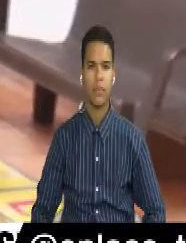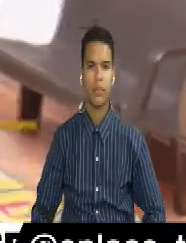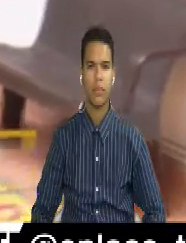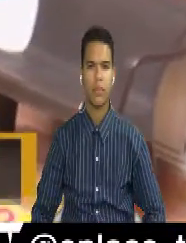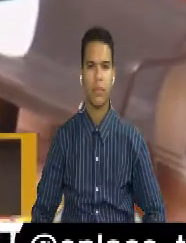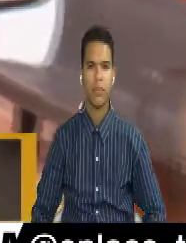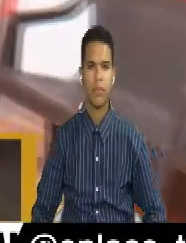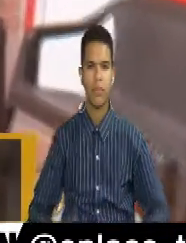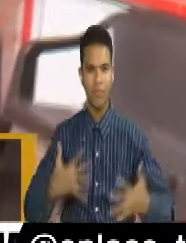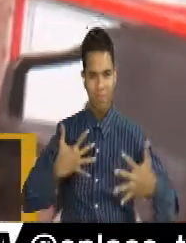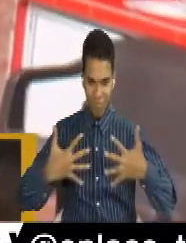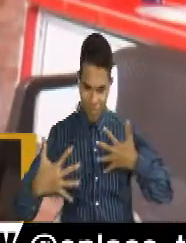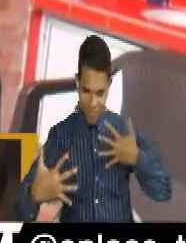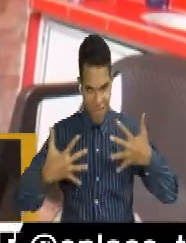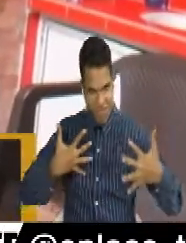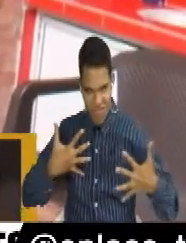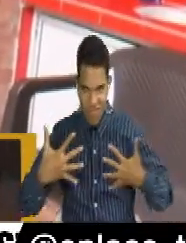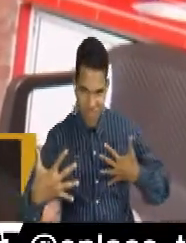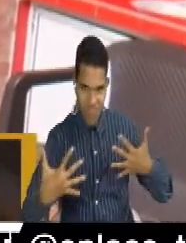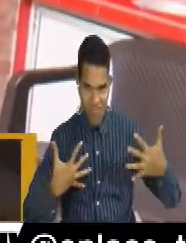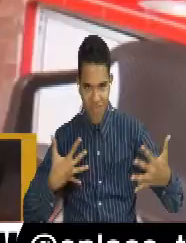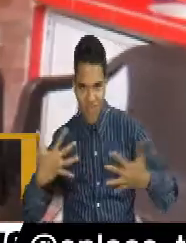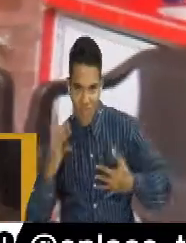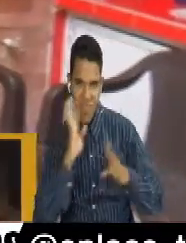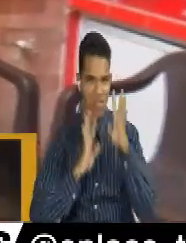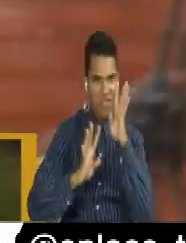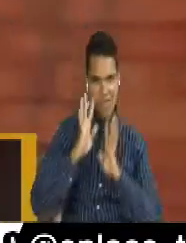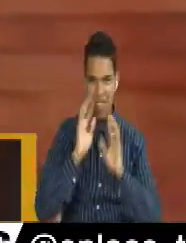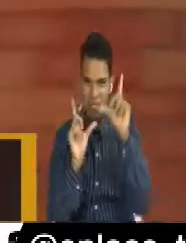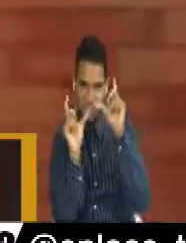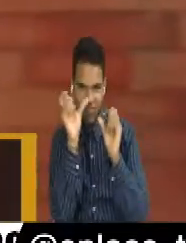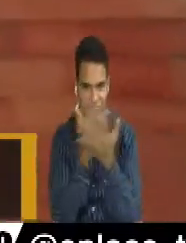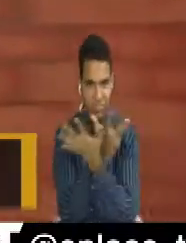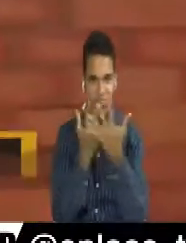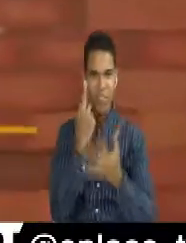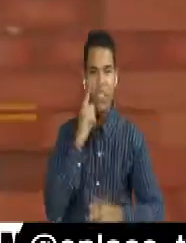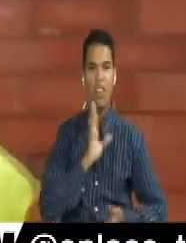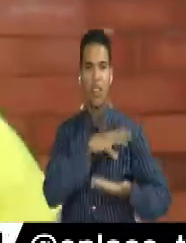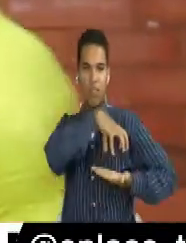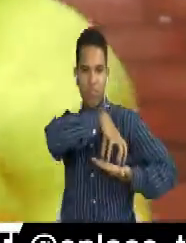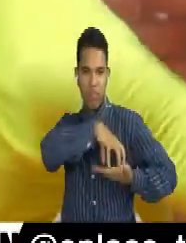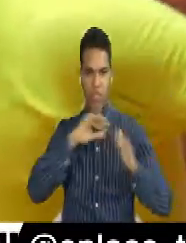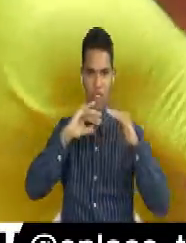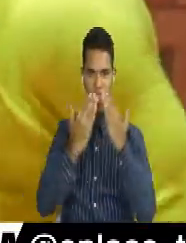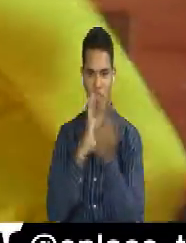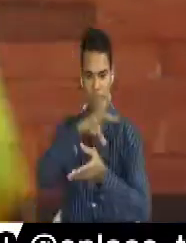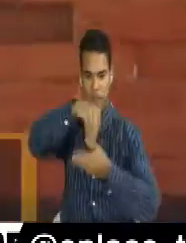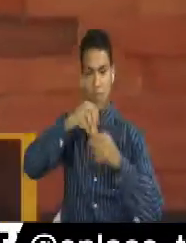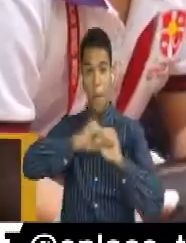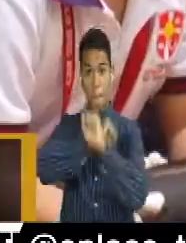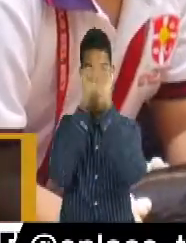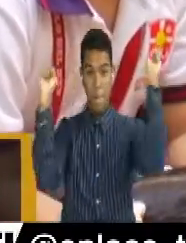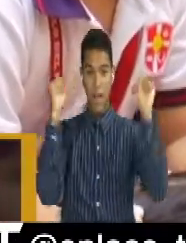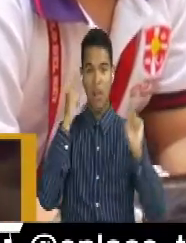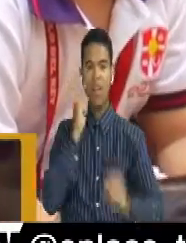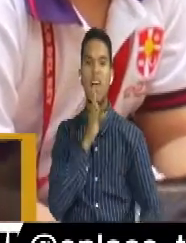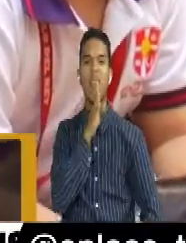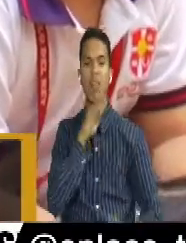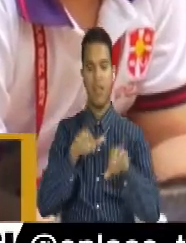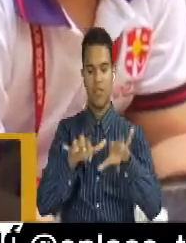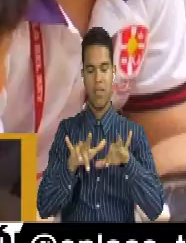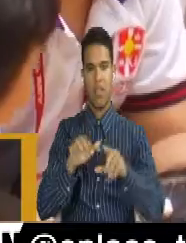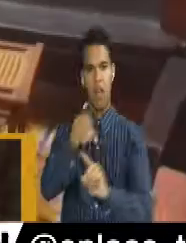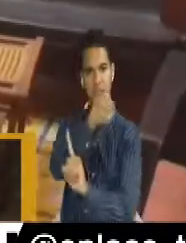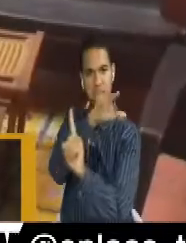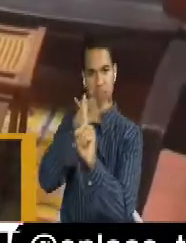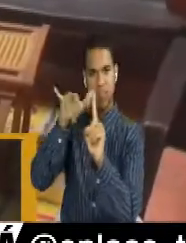Con una puesta en escena, Rufino estuvo la mañana de este lunes en la institución educativa del Castillo del Rey, en una actividad convocada por la Secretaría de Medio Ambiente, la Escuela de